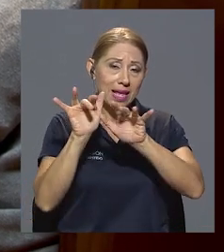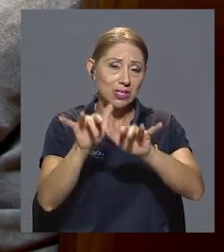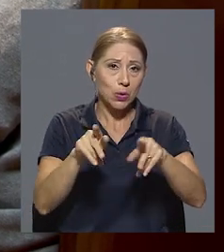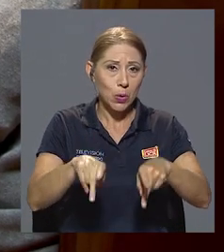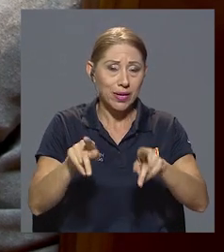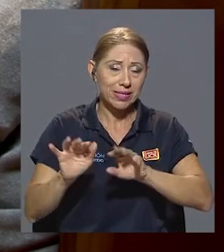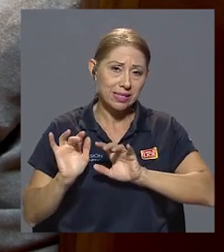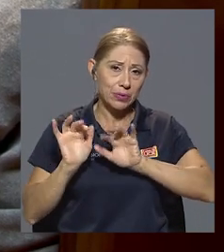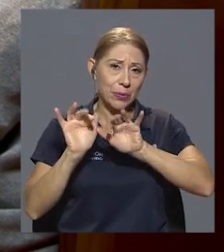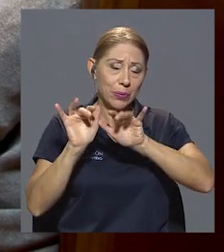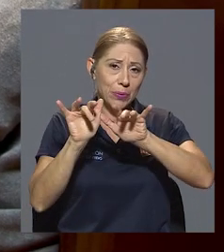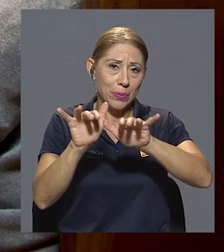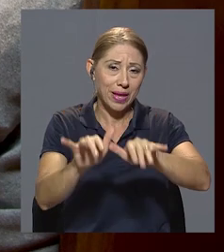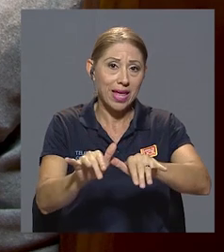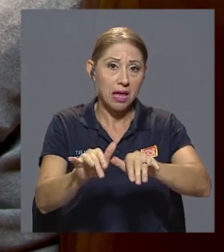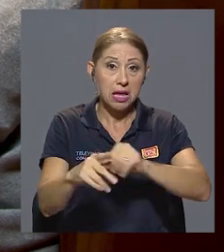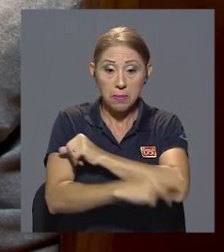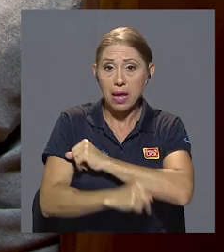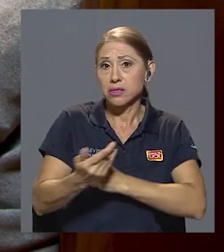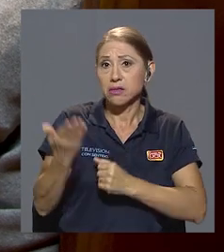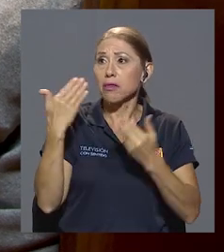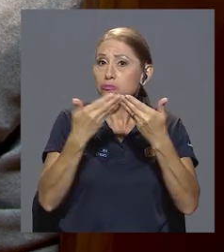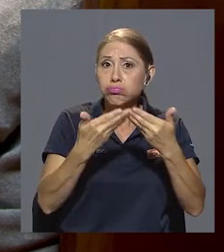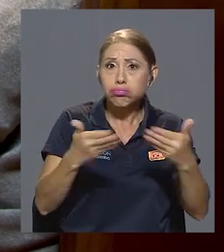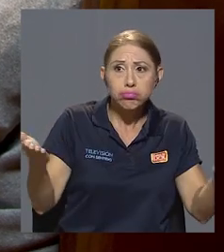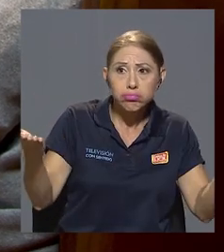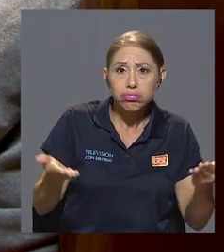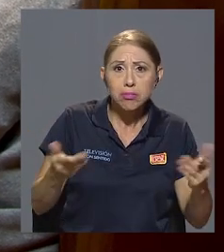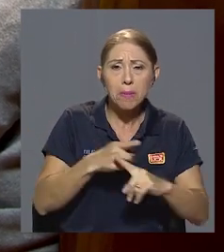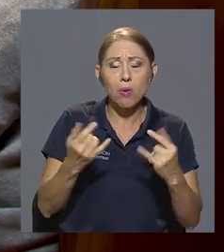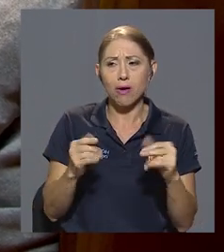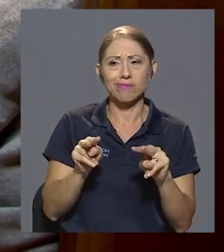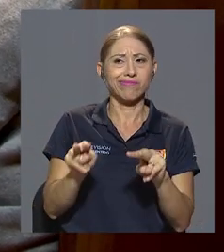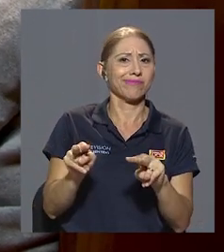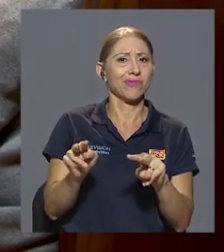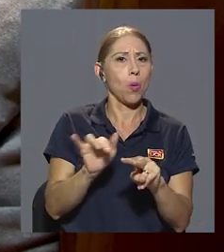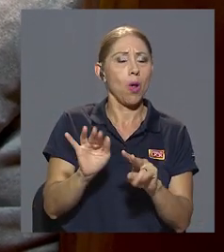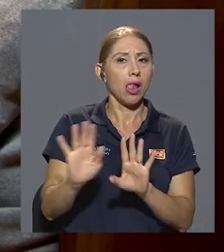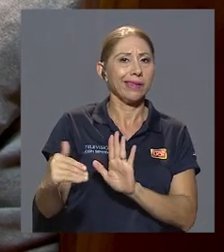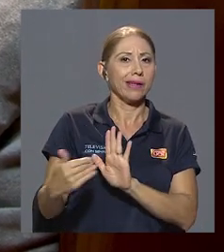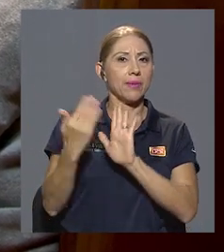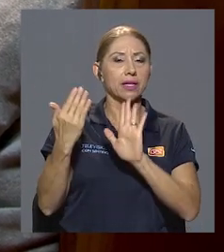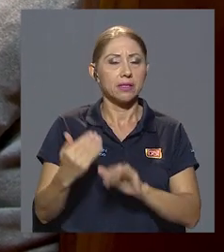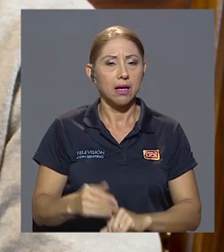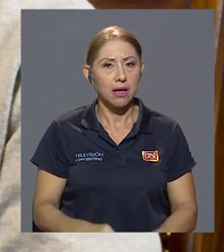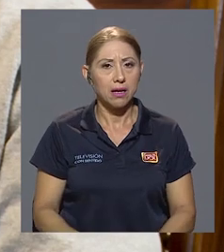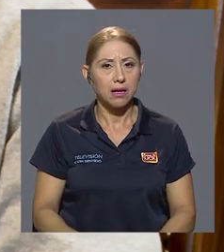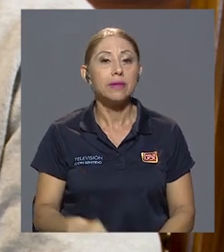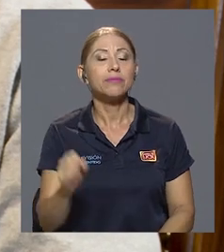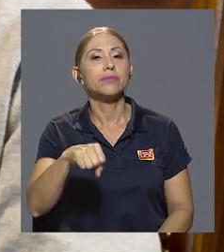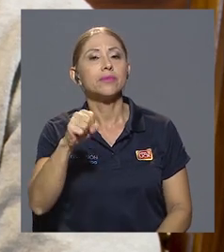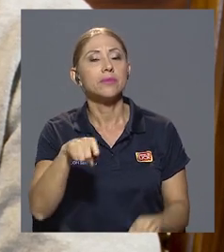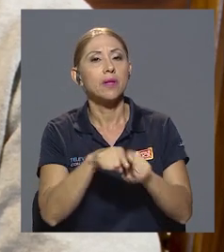ante las cuales los países están muy abiertos empiezan a ser vistos como una como una amenaza